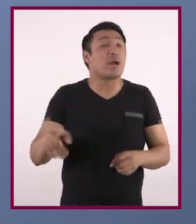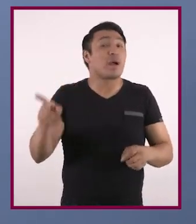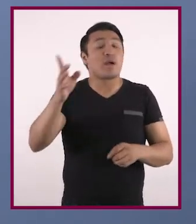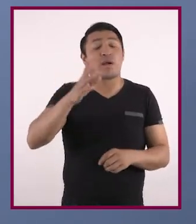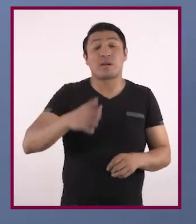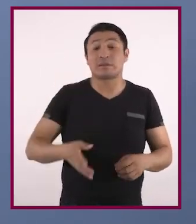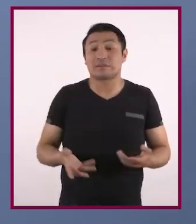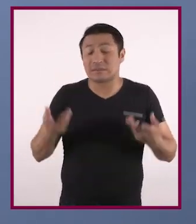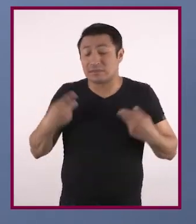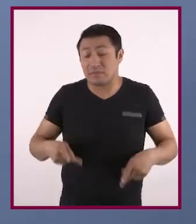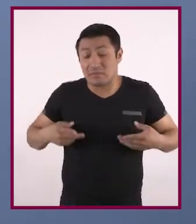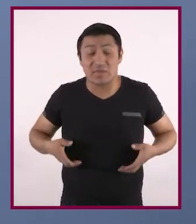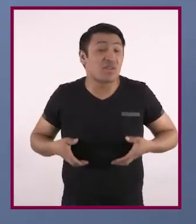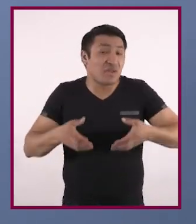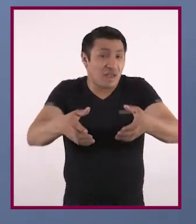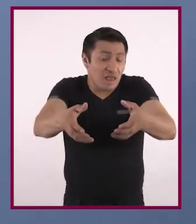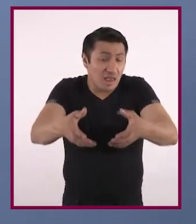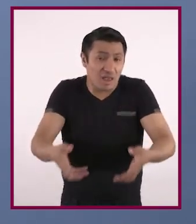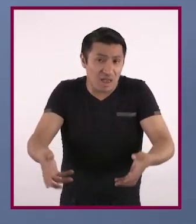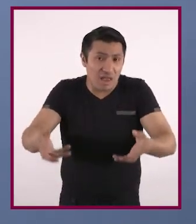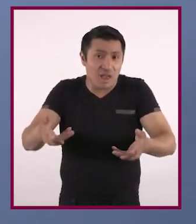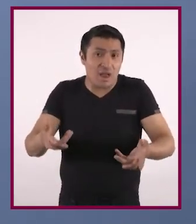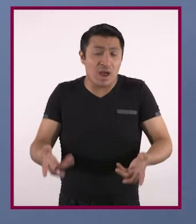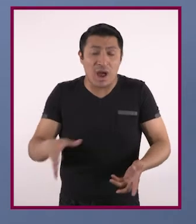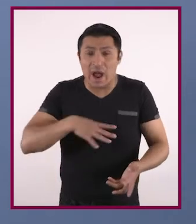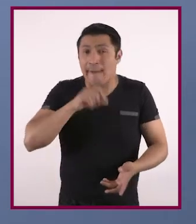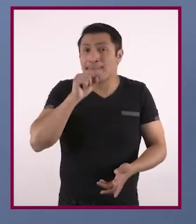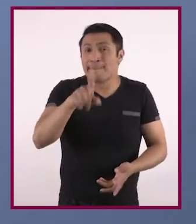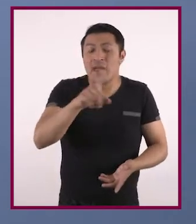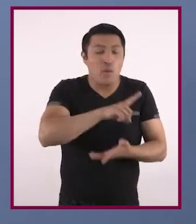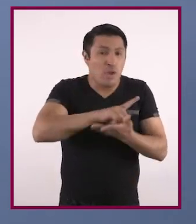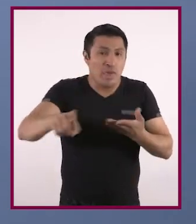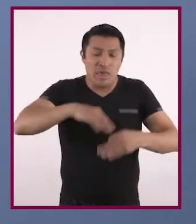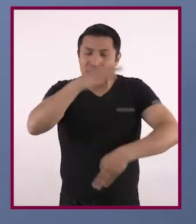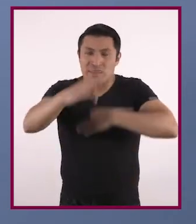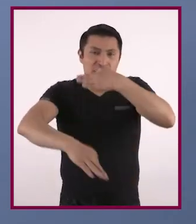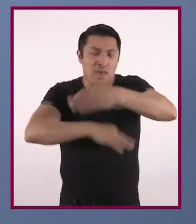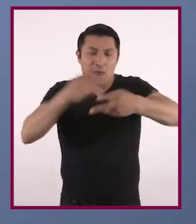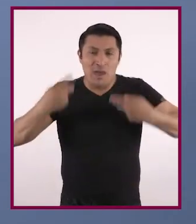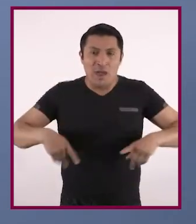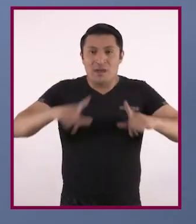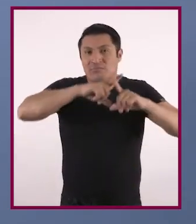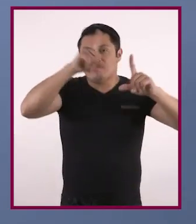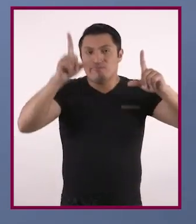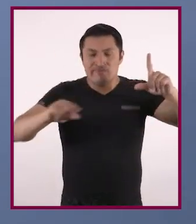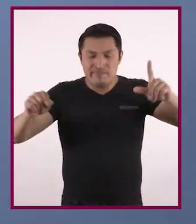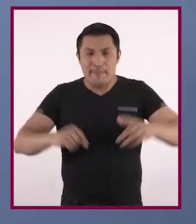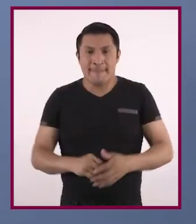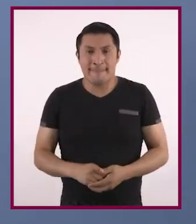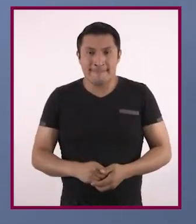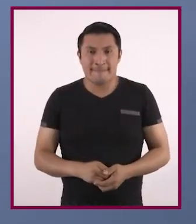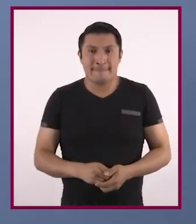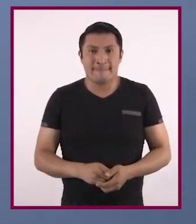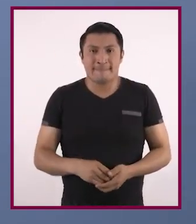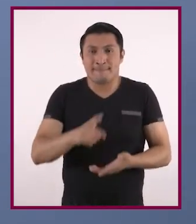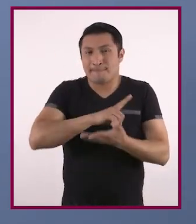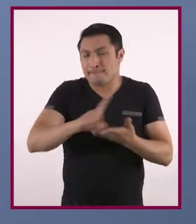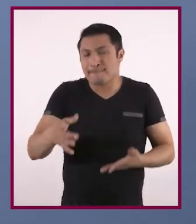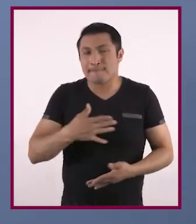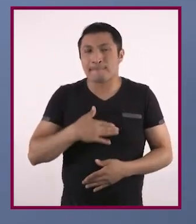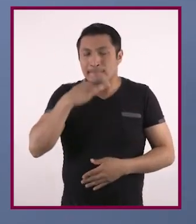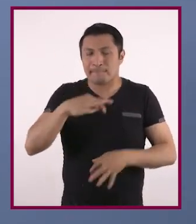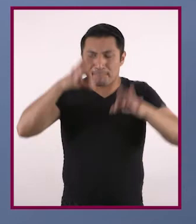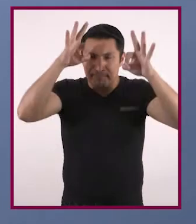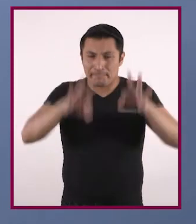de que las personas en situación de calle tienen los mismos derechos que todas las mexicanas y todos los mexicanos. Derecho a la